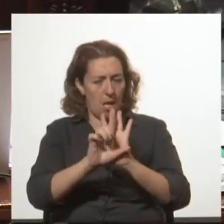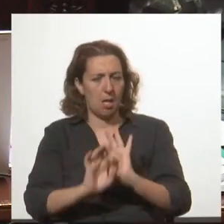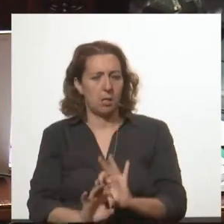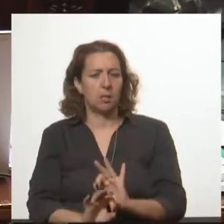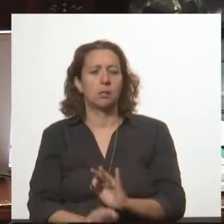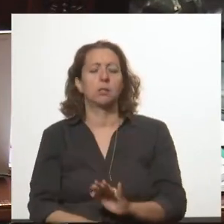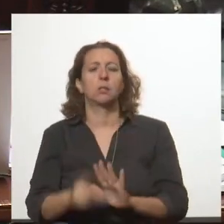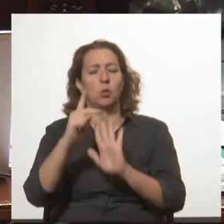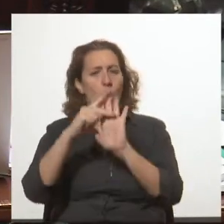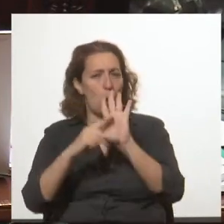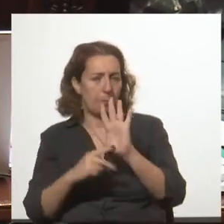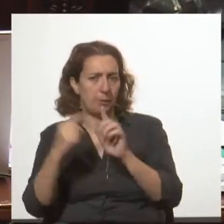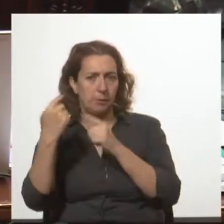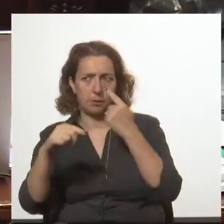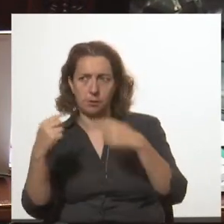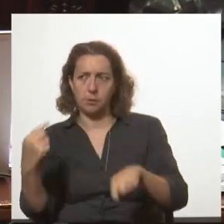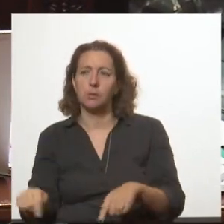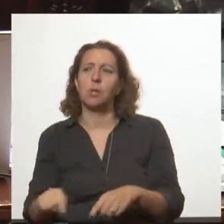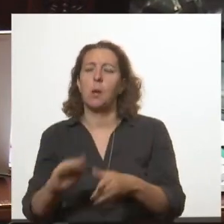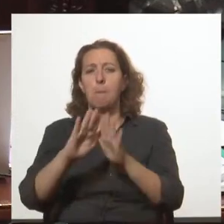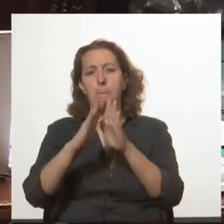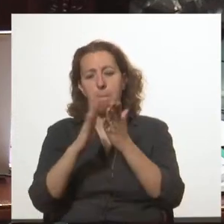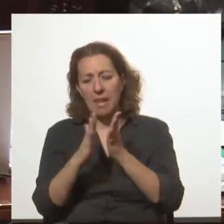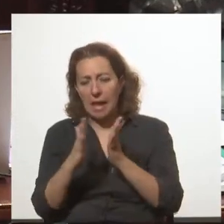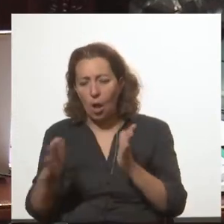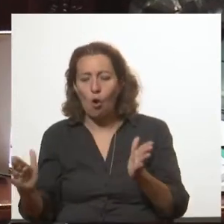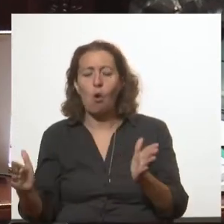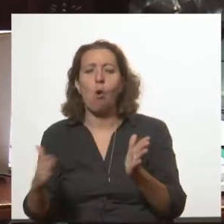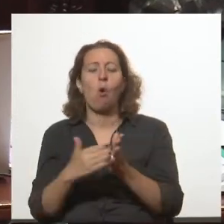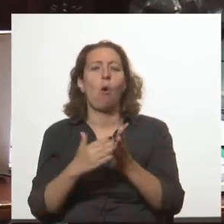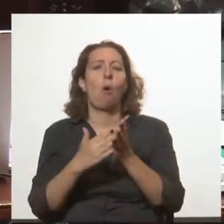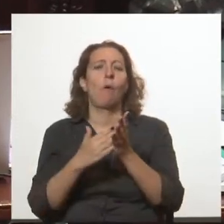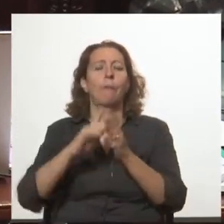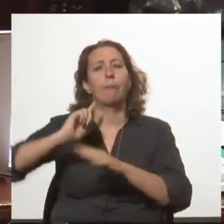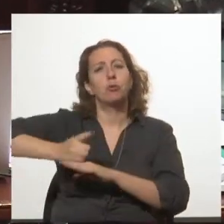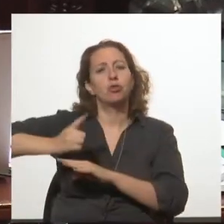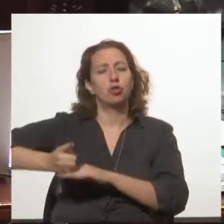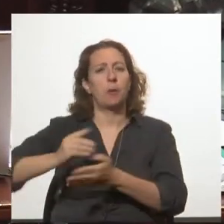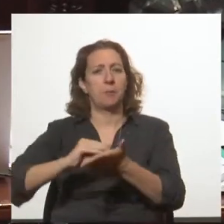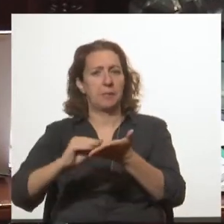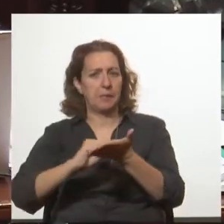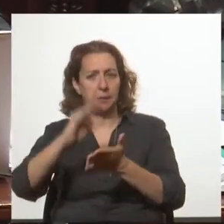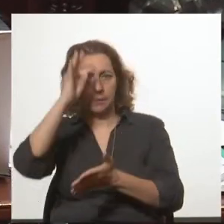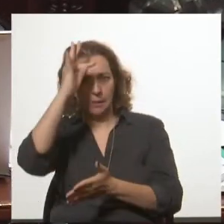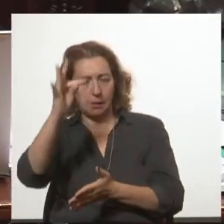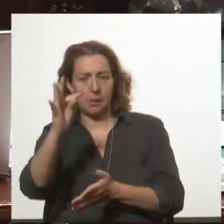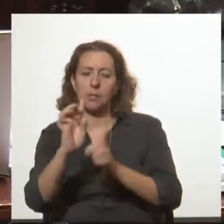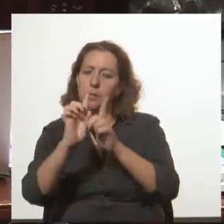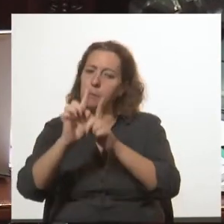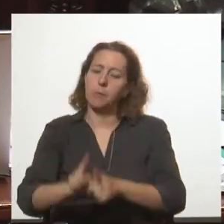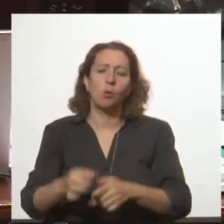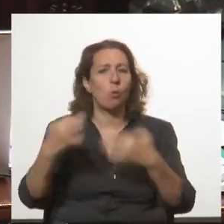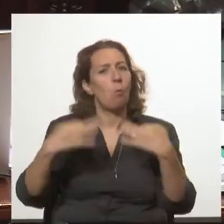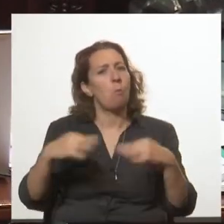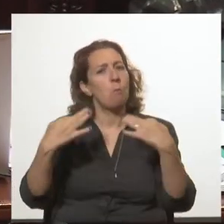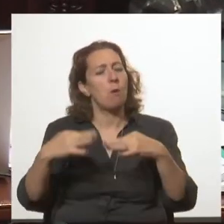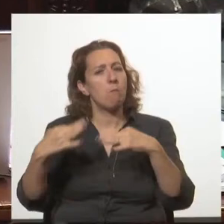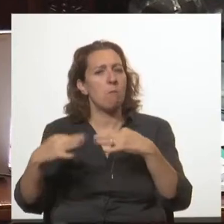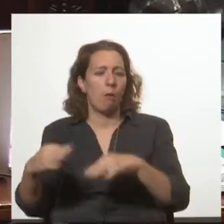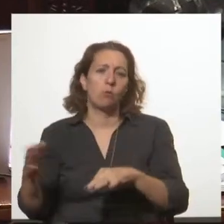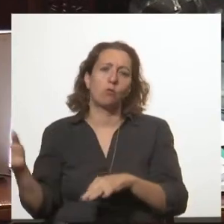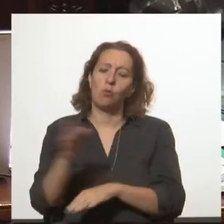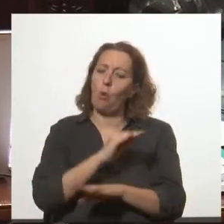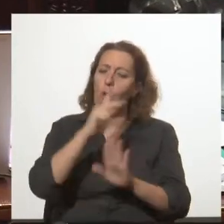de condiciones administrativas y técnicas y naturalmente con el cumplimiento de todas las normas